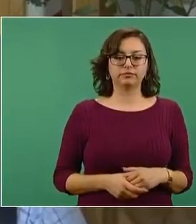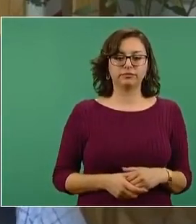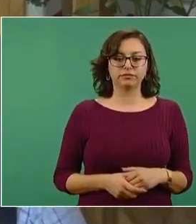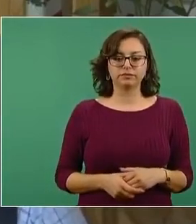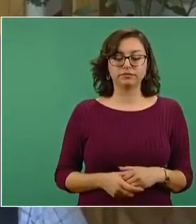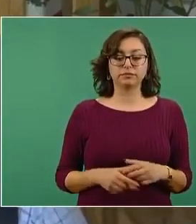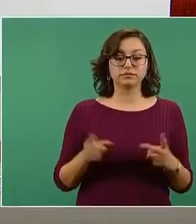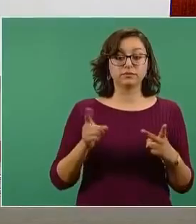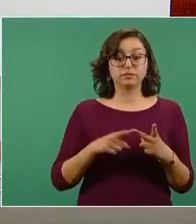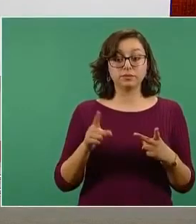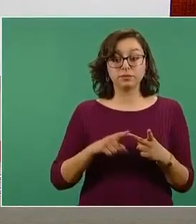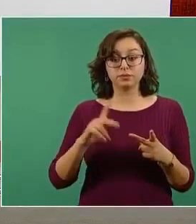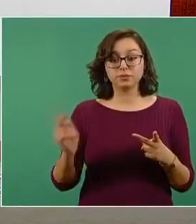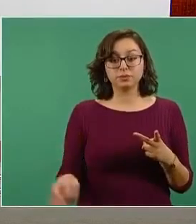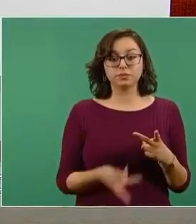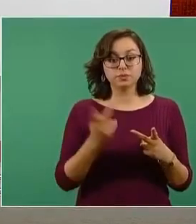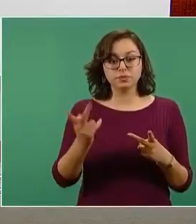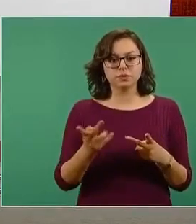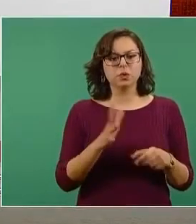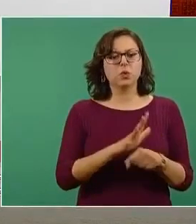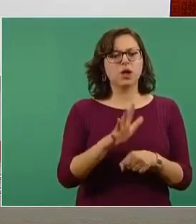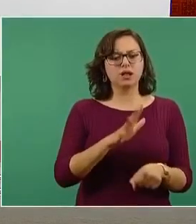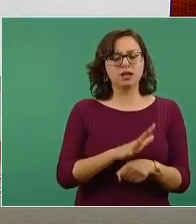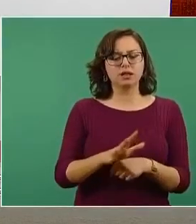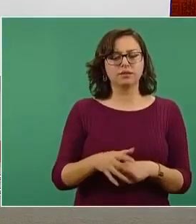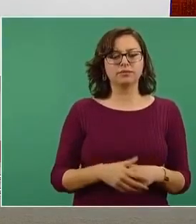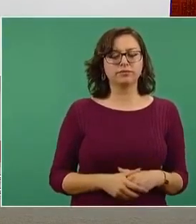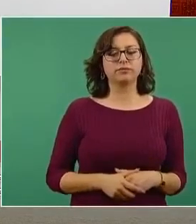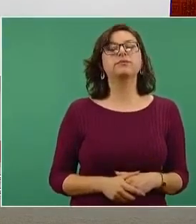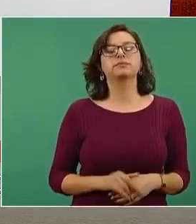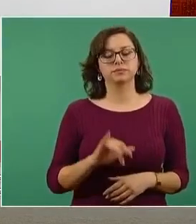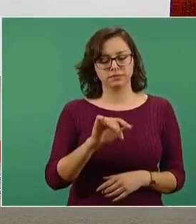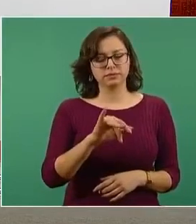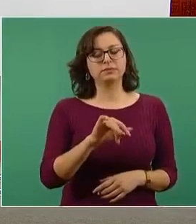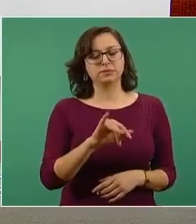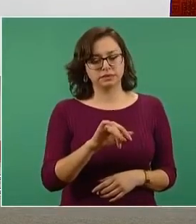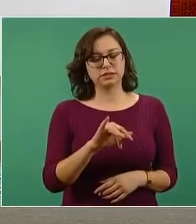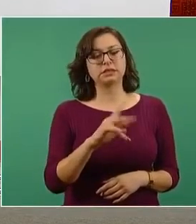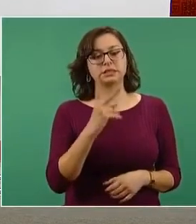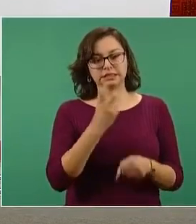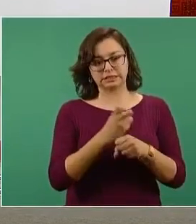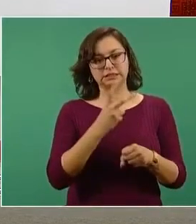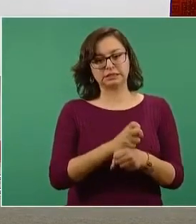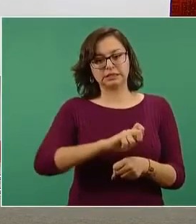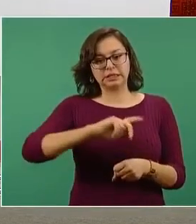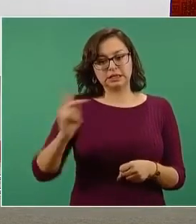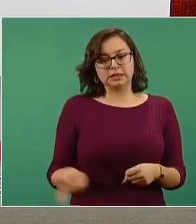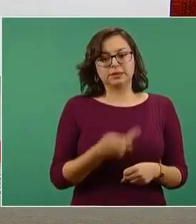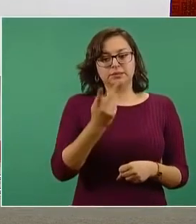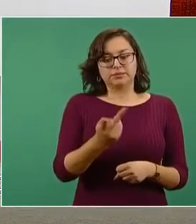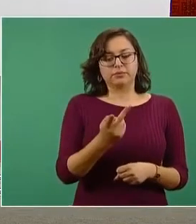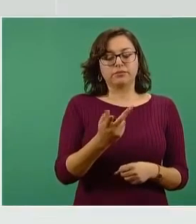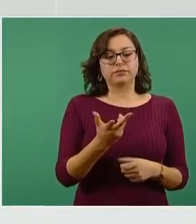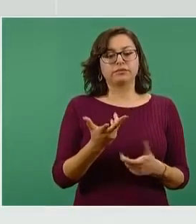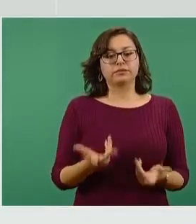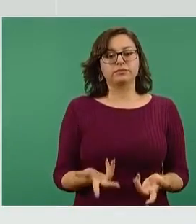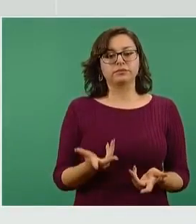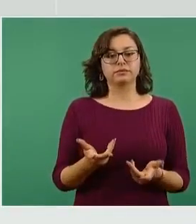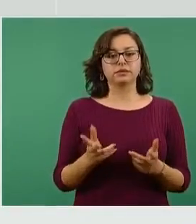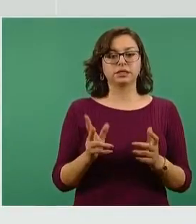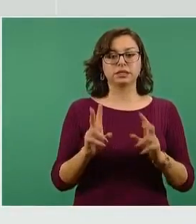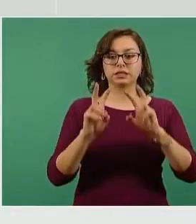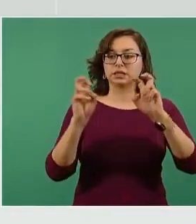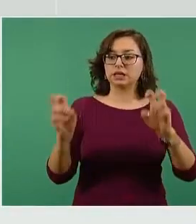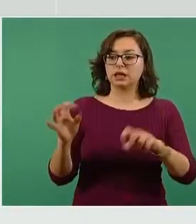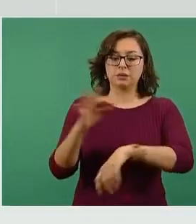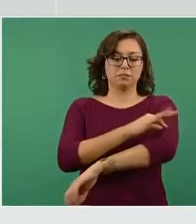una segunda pregunta, si me la pudiera por favor repetir. Sí, doctor, pues era el tema de cómo está enfrentando el gobierno el tema de